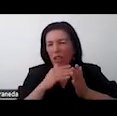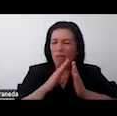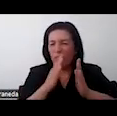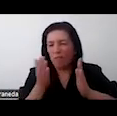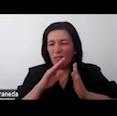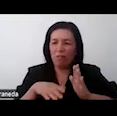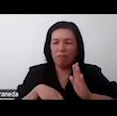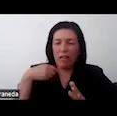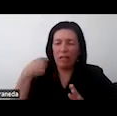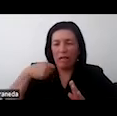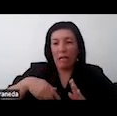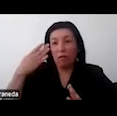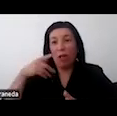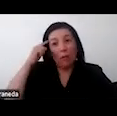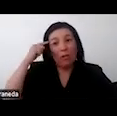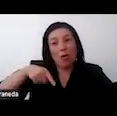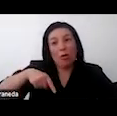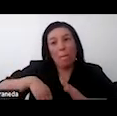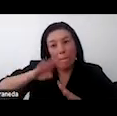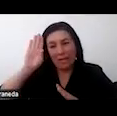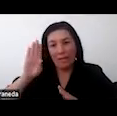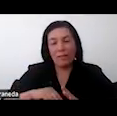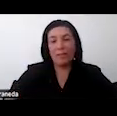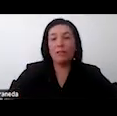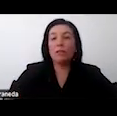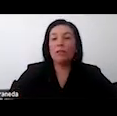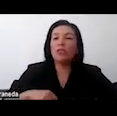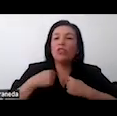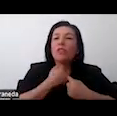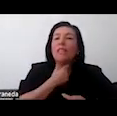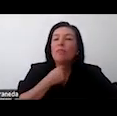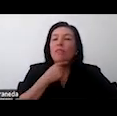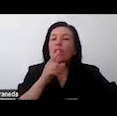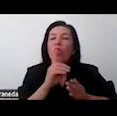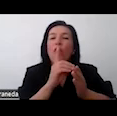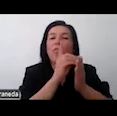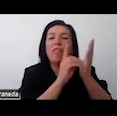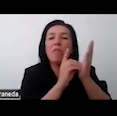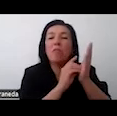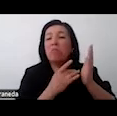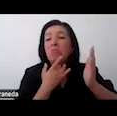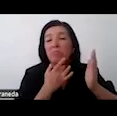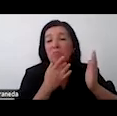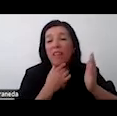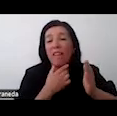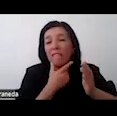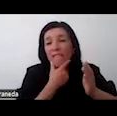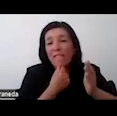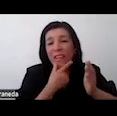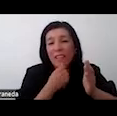valer mucho más caro. Entonces, nosotros quisimos hacer una lámina simple, sencilla, de